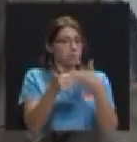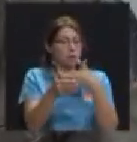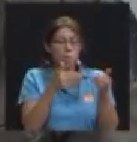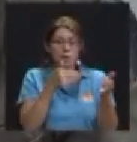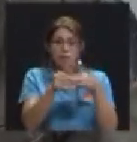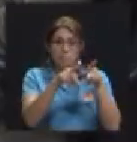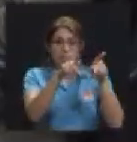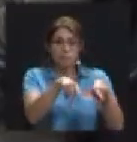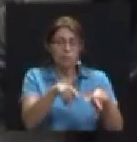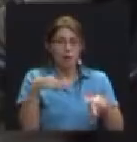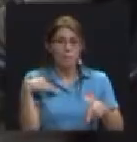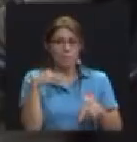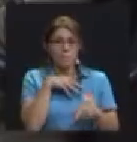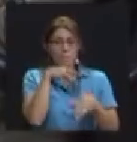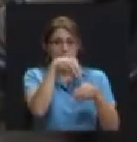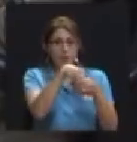son